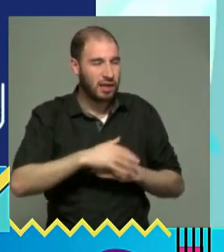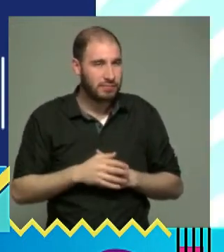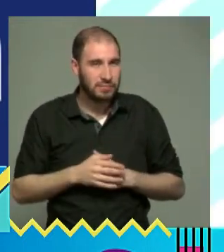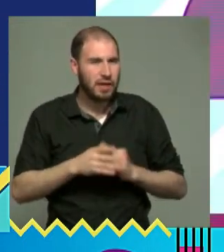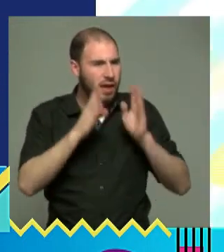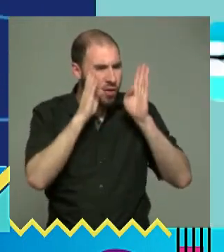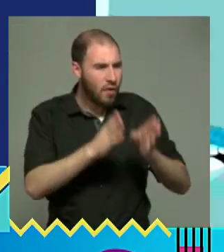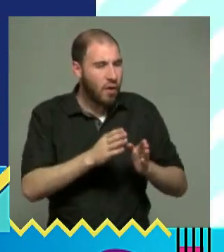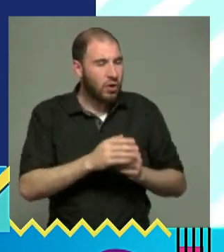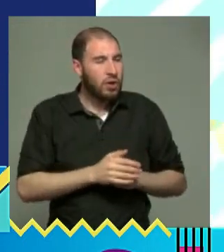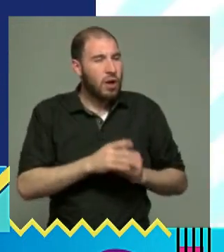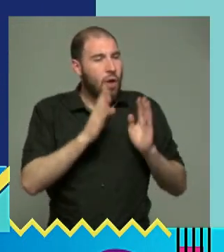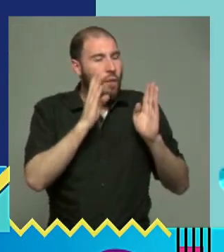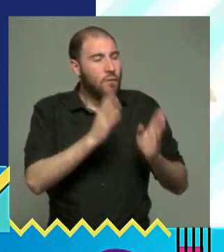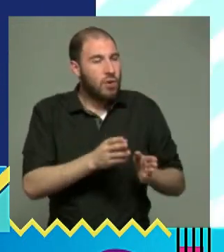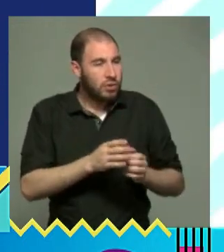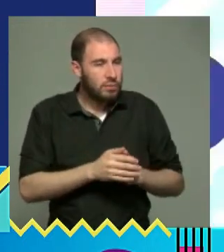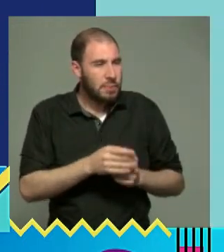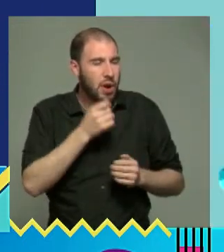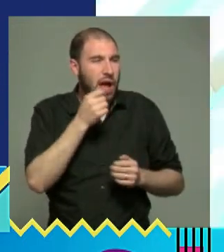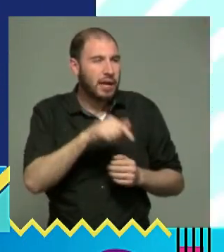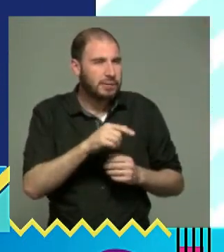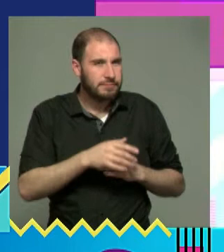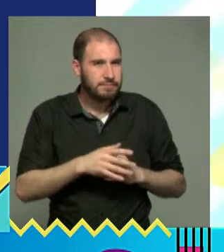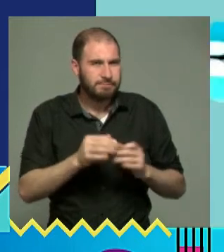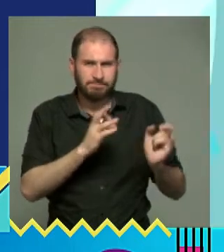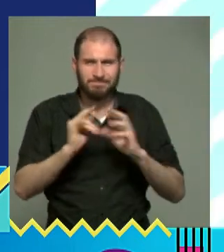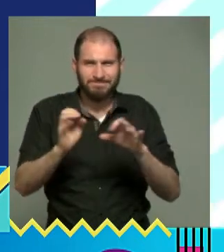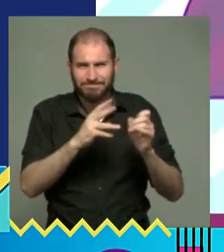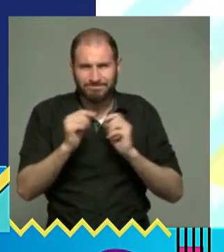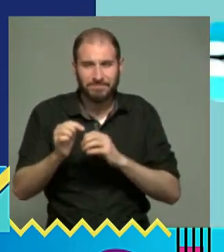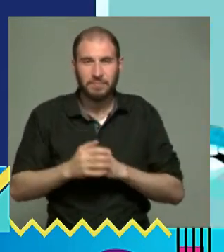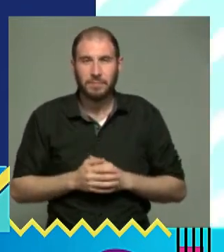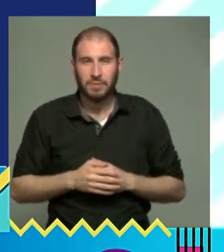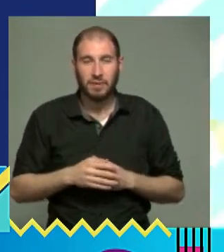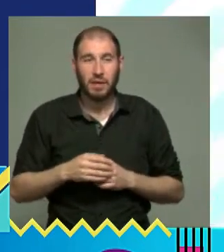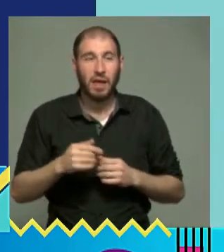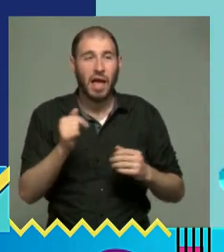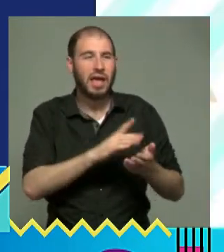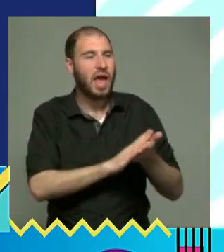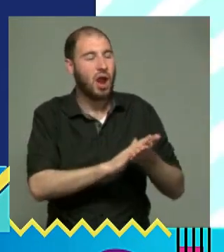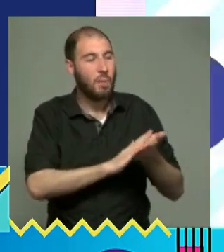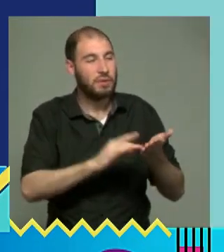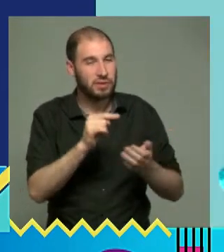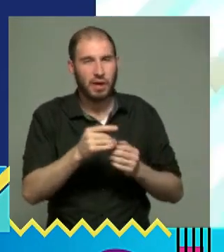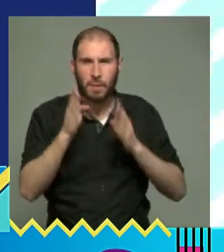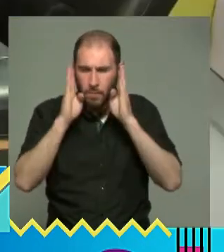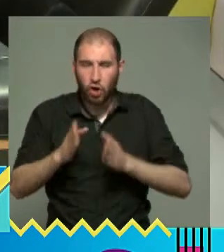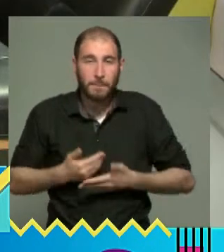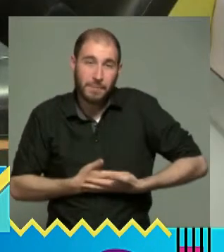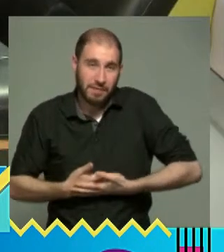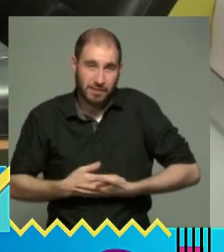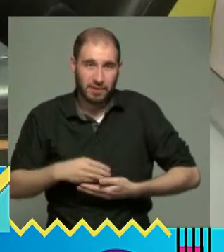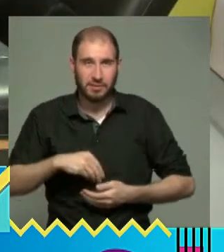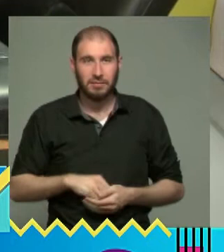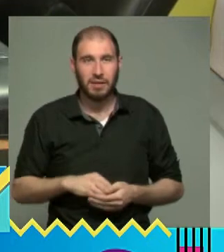cual. no es, Sí, el foco no es el bebé, porque justamente para, ahí tenés para nosotros el foco, argumento. para mí, y para pero es que la ahí marcha tenés por el la vida, argumento. el foco es el bebé. Ahí tenés